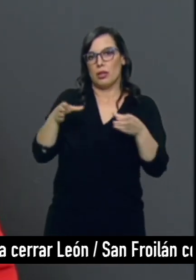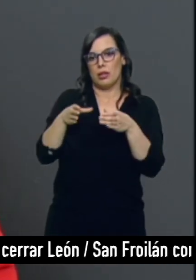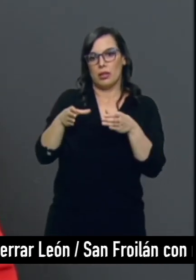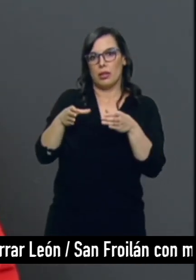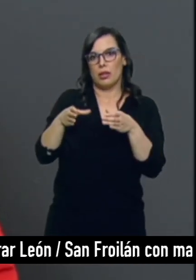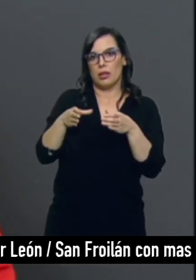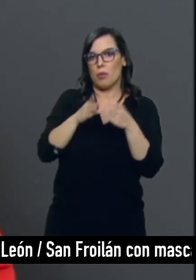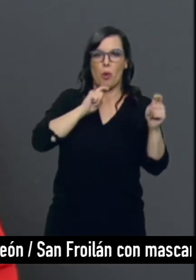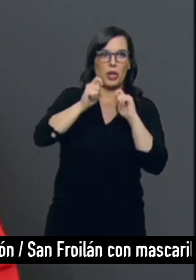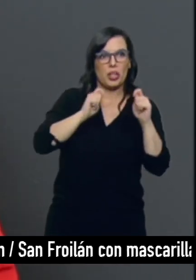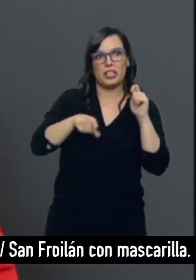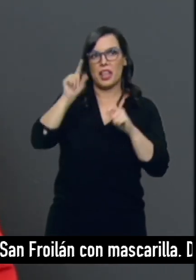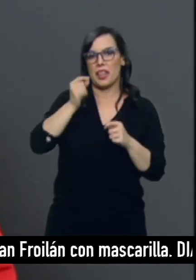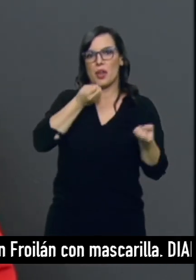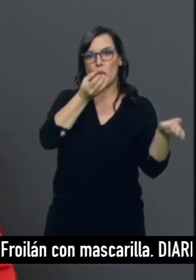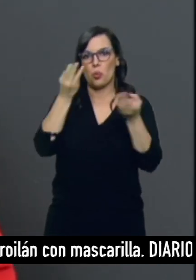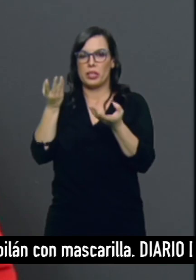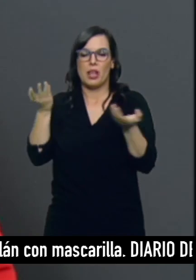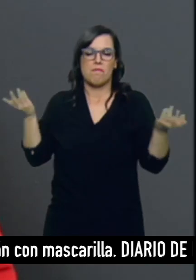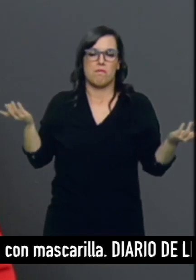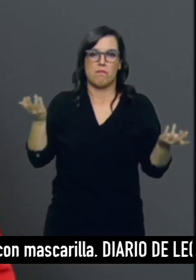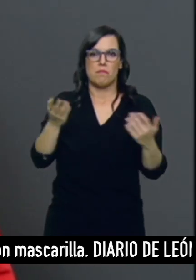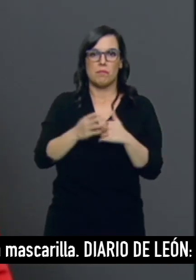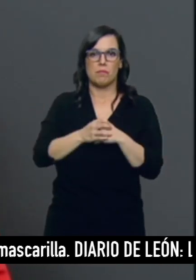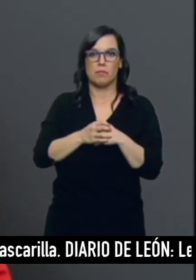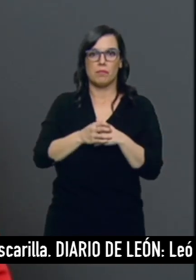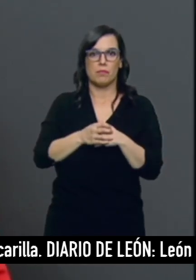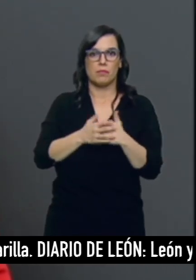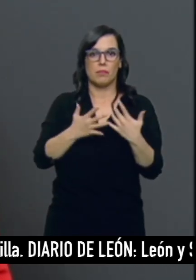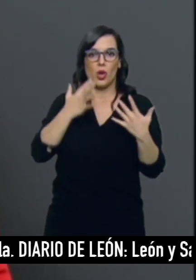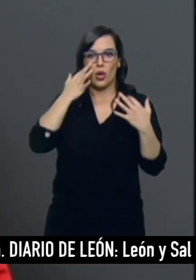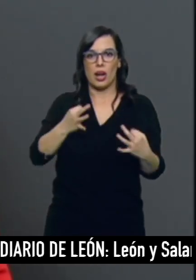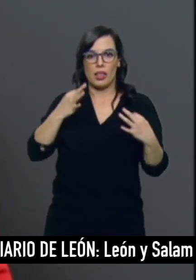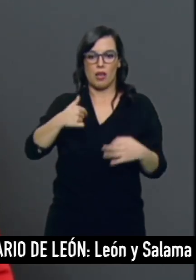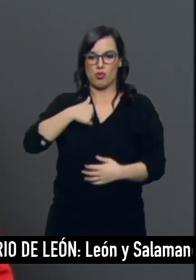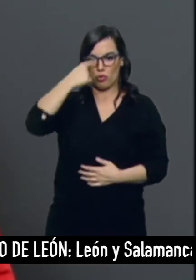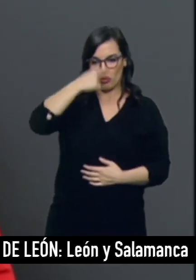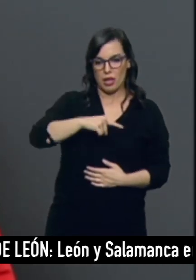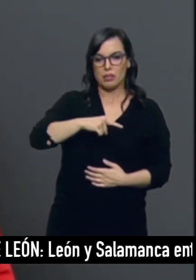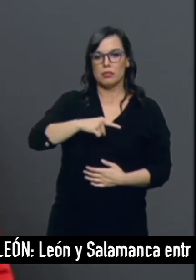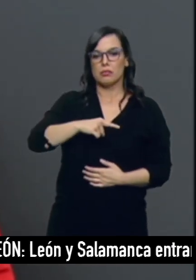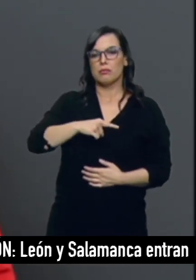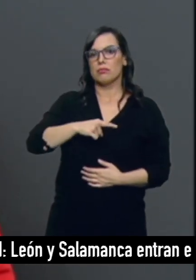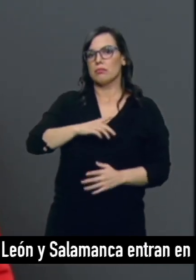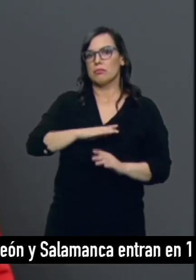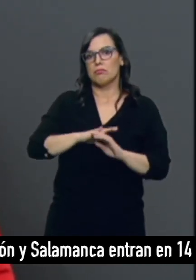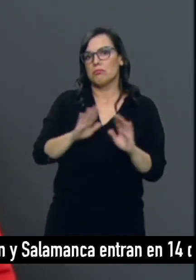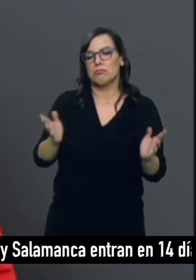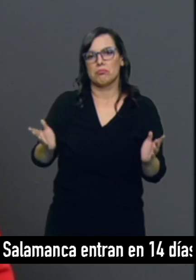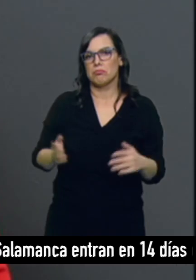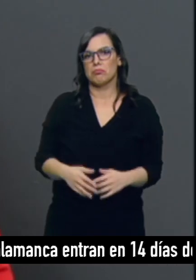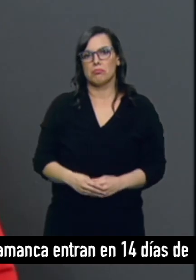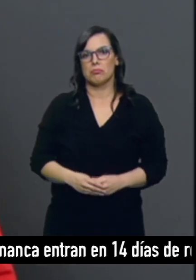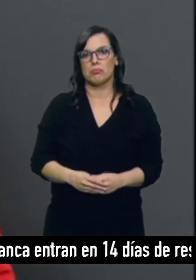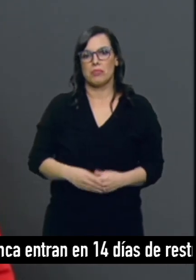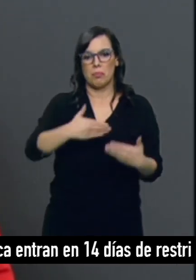decir una cosa u otra cosa, pero pues el que sabe la verdad son los dueños de Necaxa, lo sé yo. Ellos no pusieron nada de lo